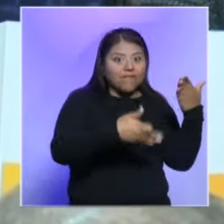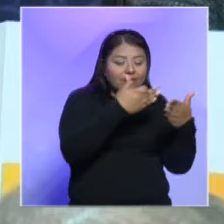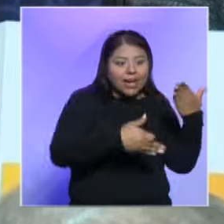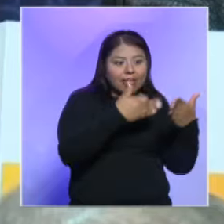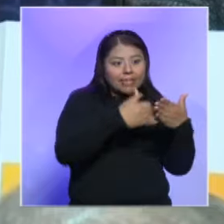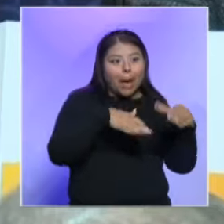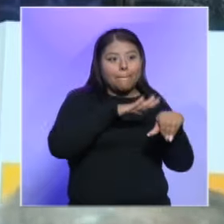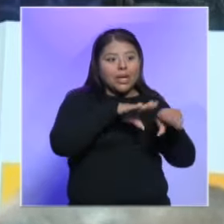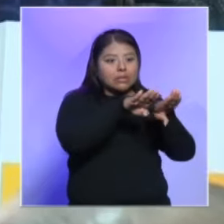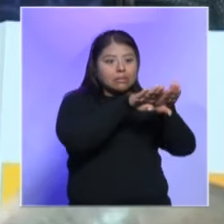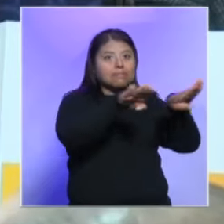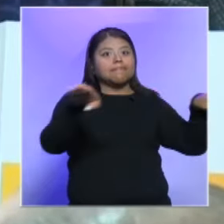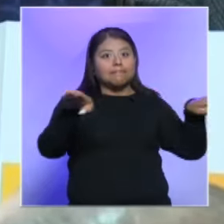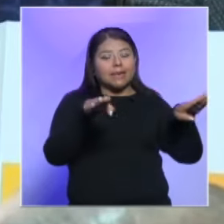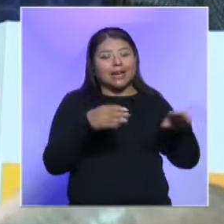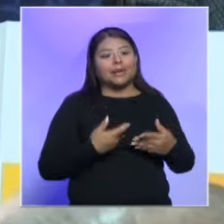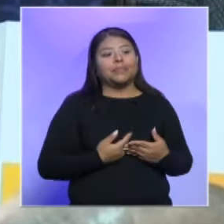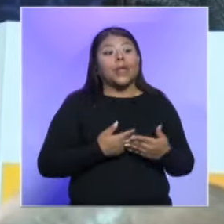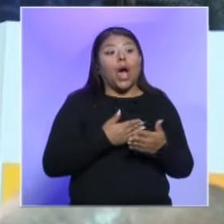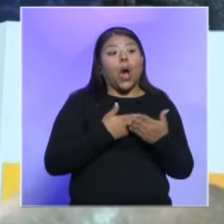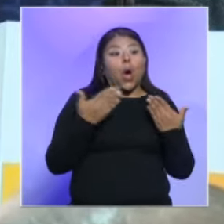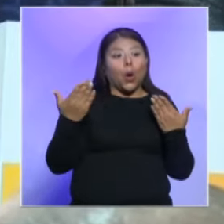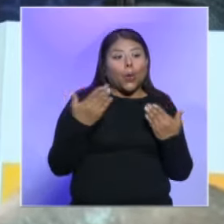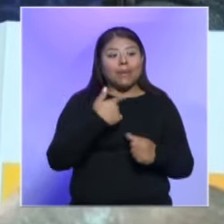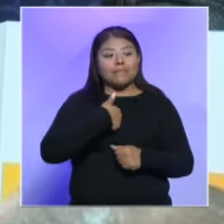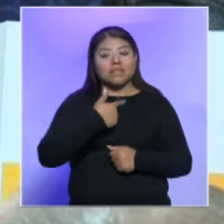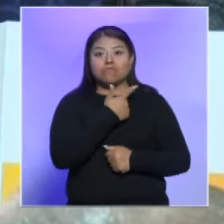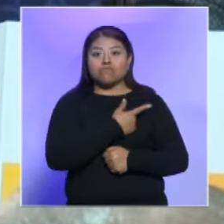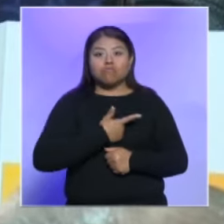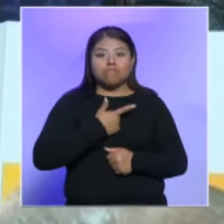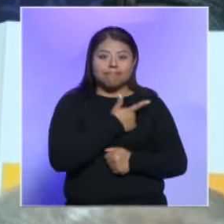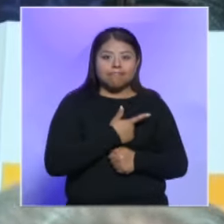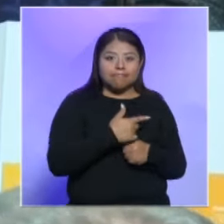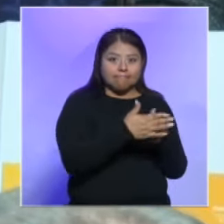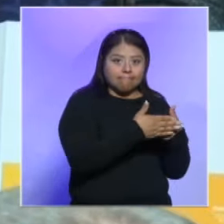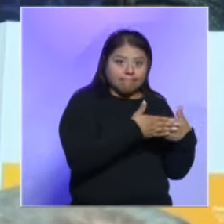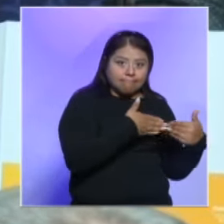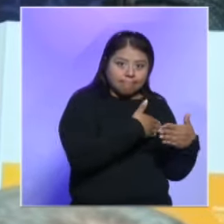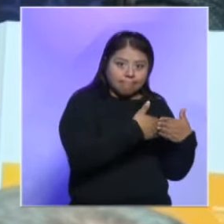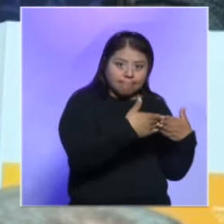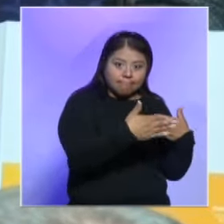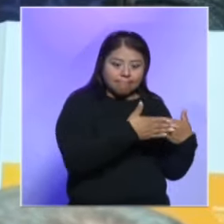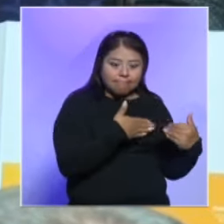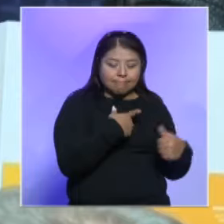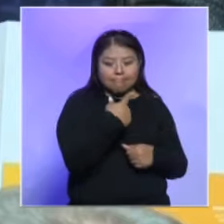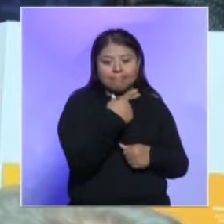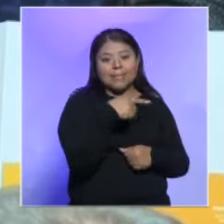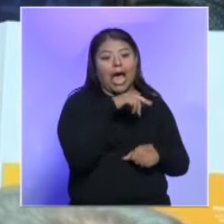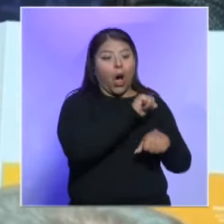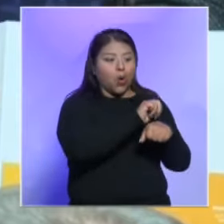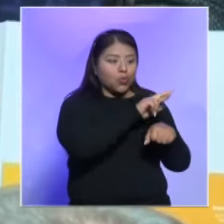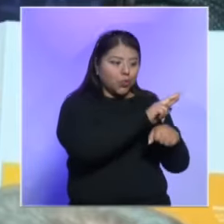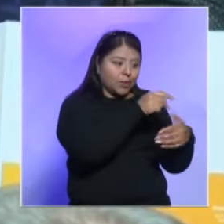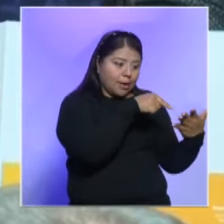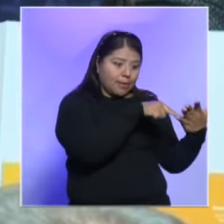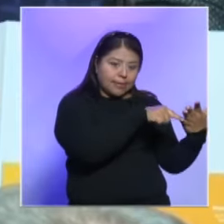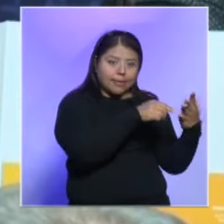cuánto tiempo me quede, pero me gusta mucho el modelo del que habla Enrique, que revisa las 32